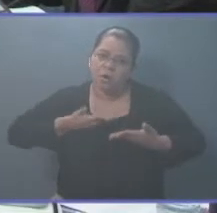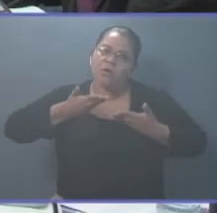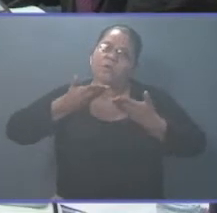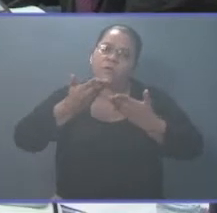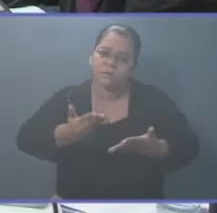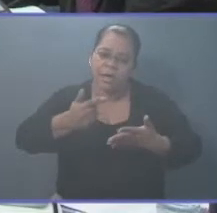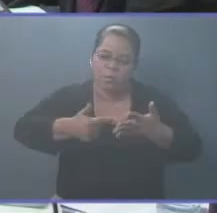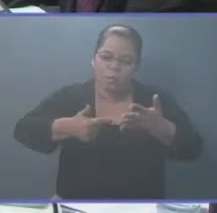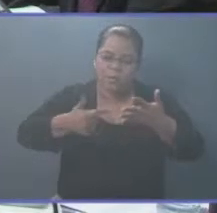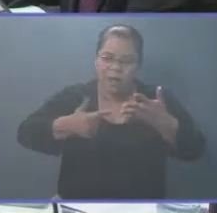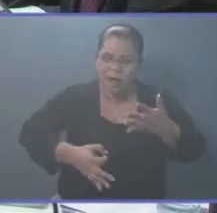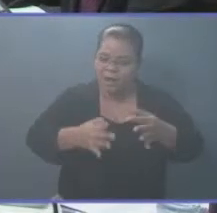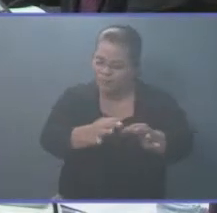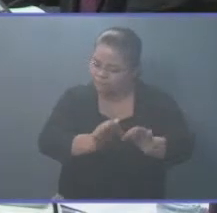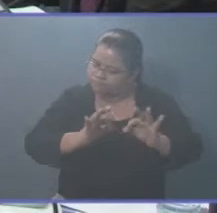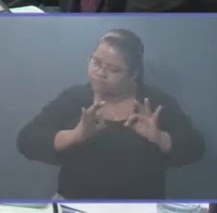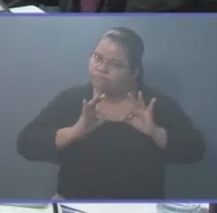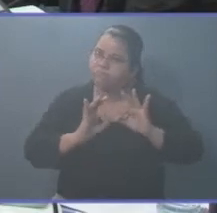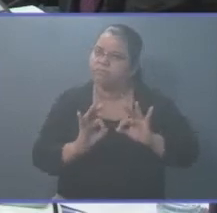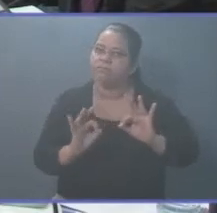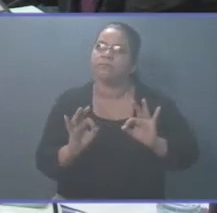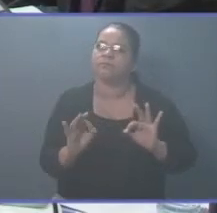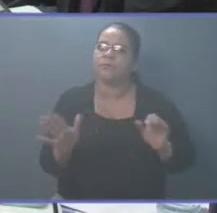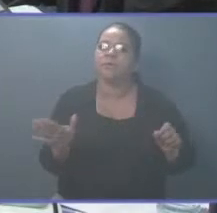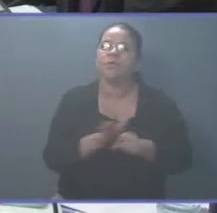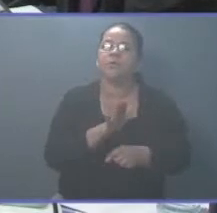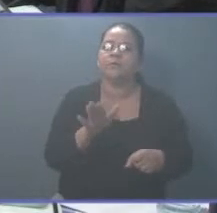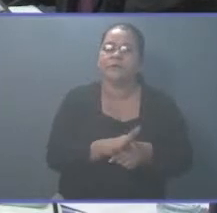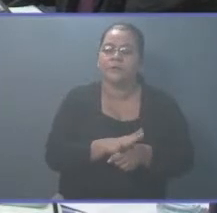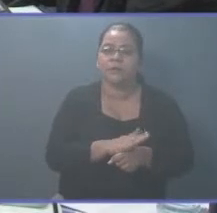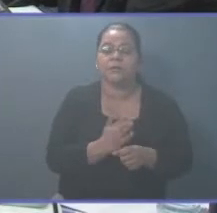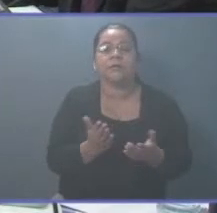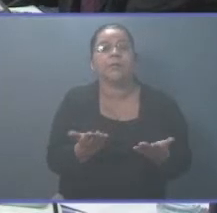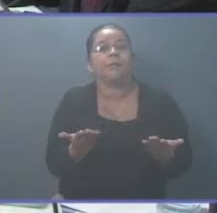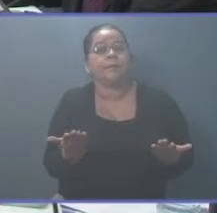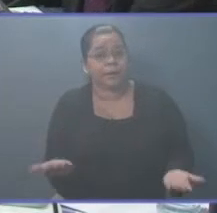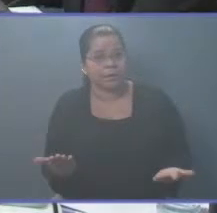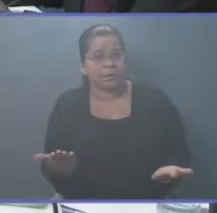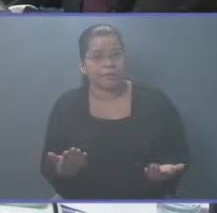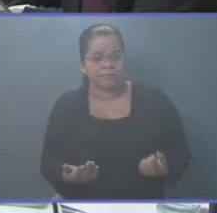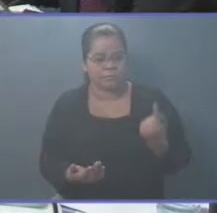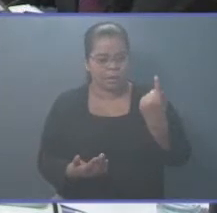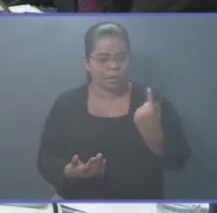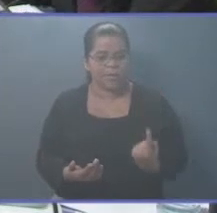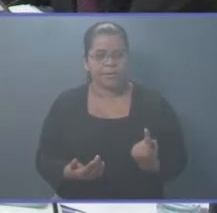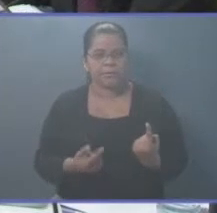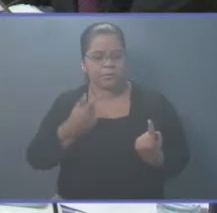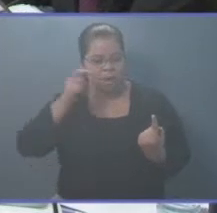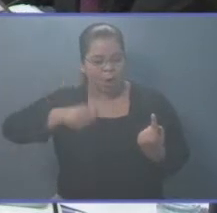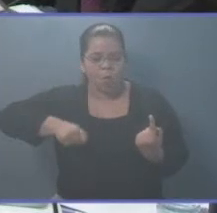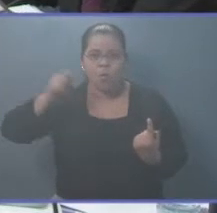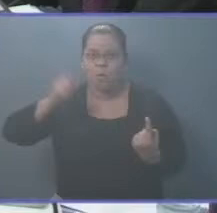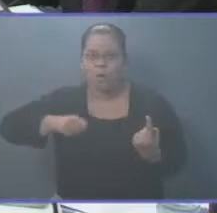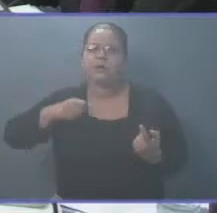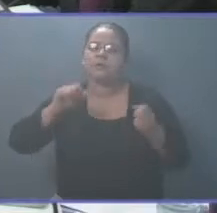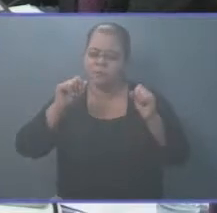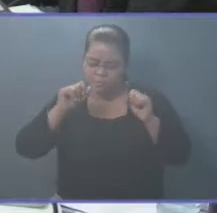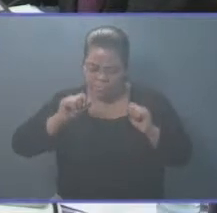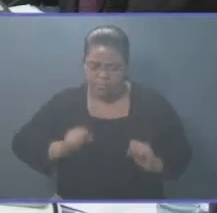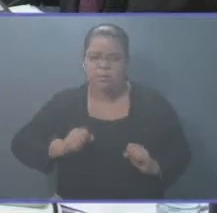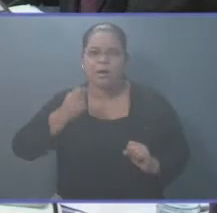quizás contar con las herramientas suficientes como para poder probar la participación de las